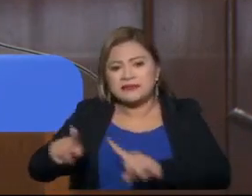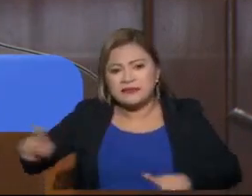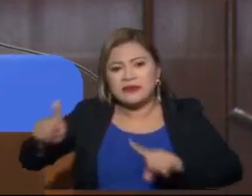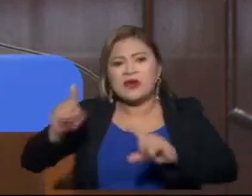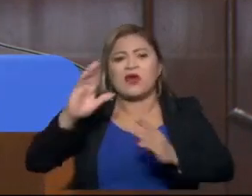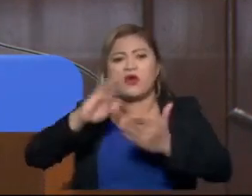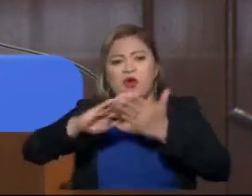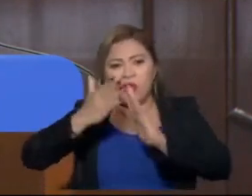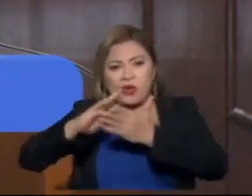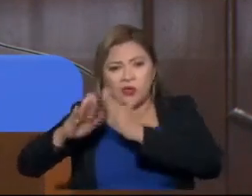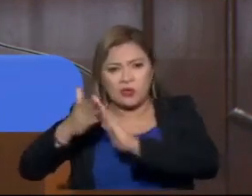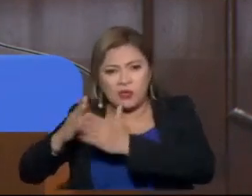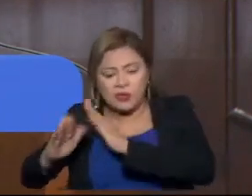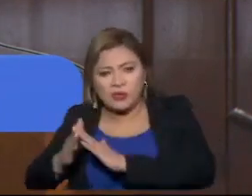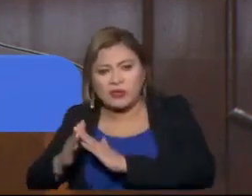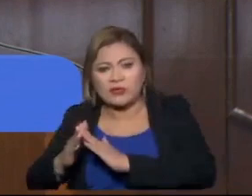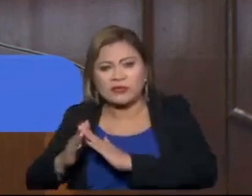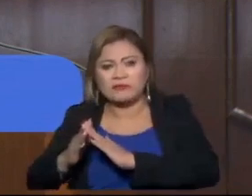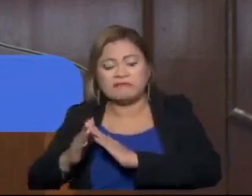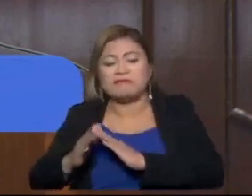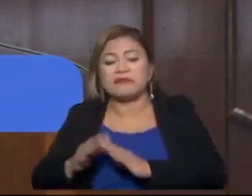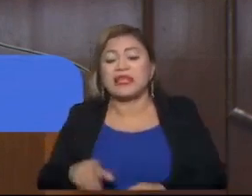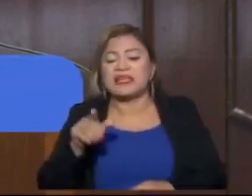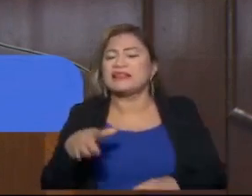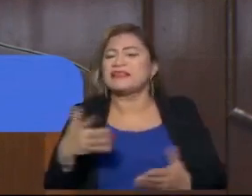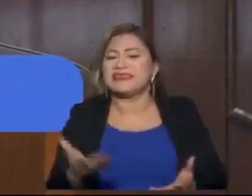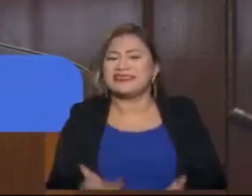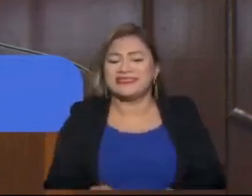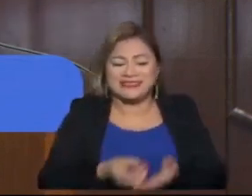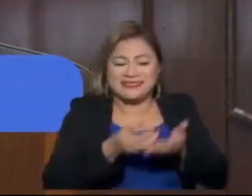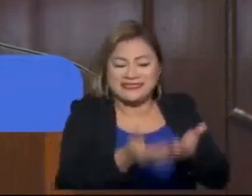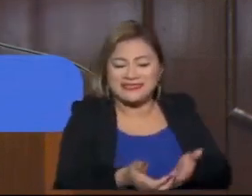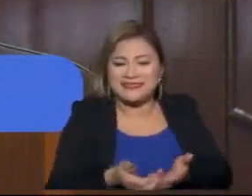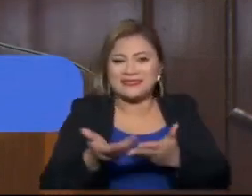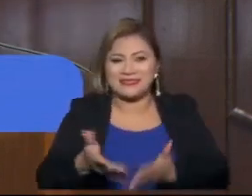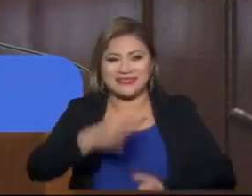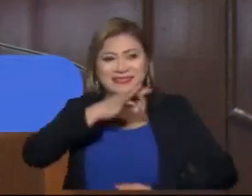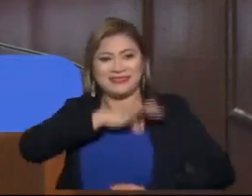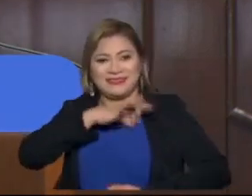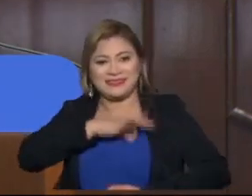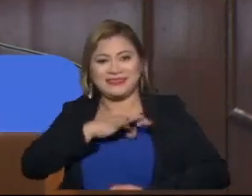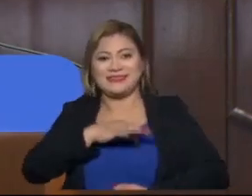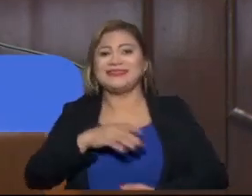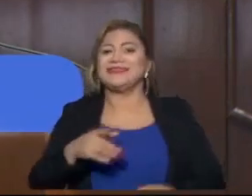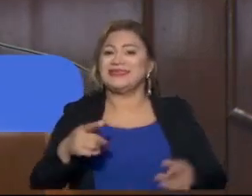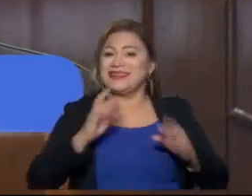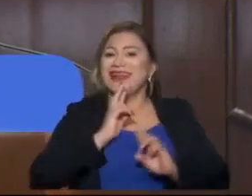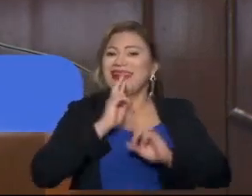comunidades, a las cuales entregamos beneficios y respuesta concreta.